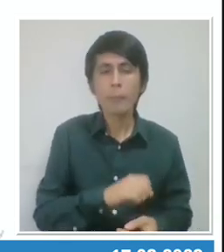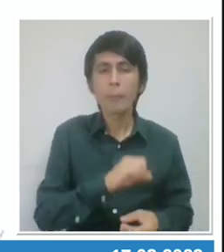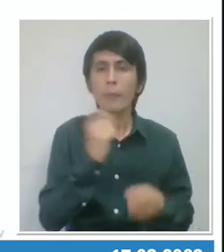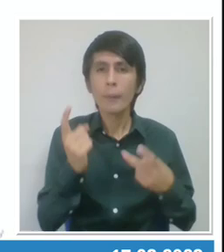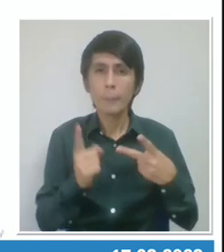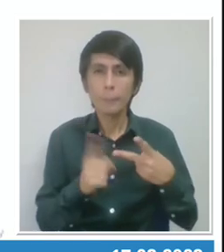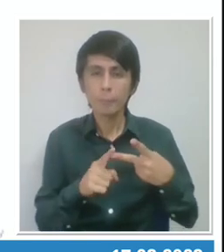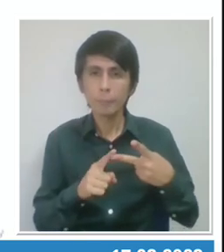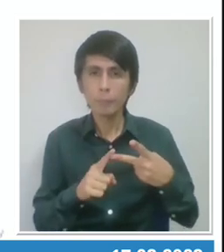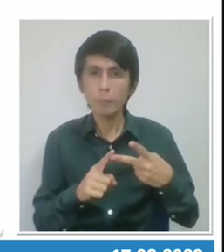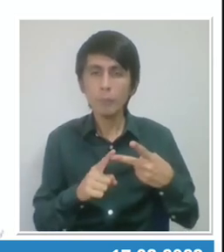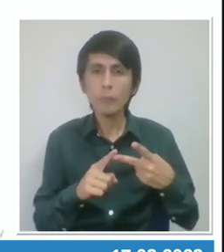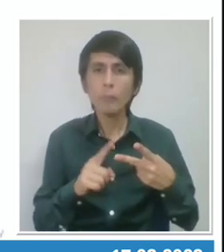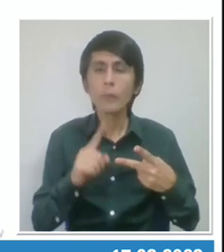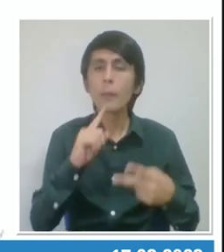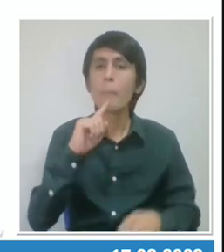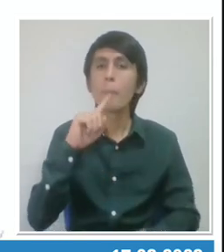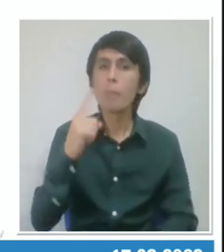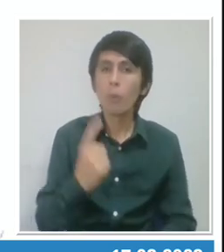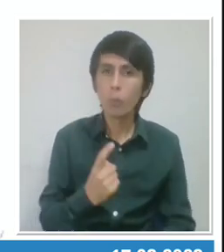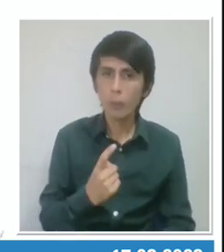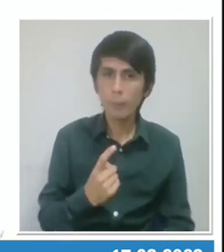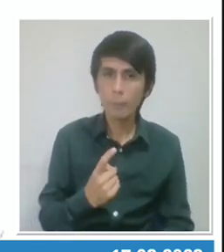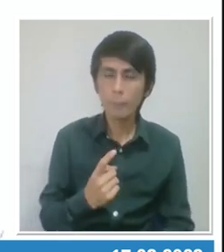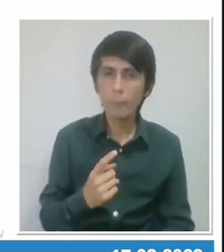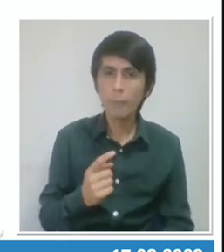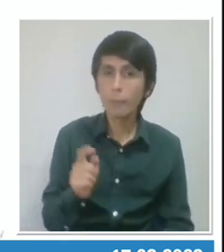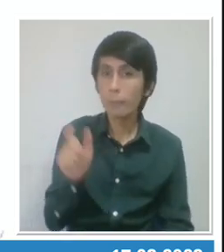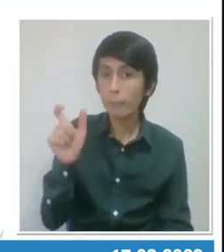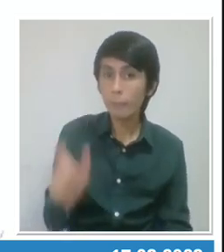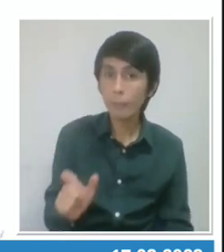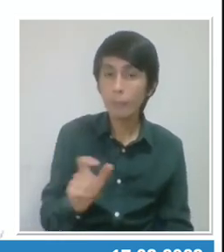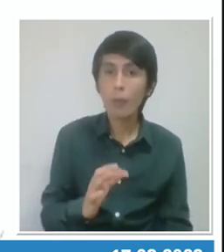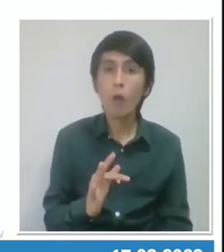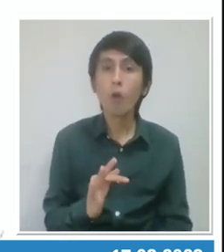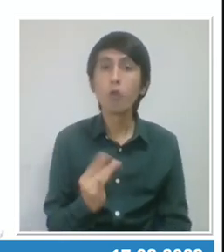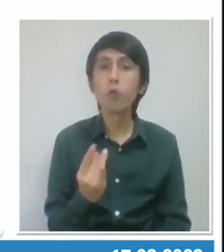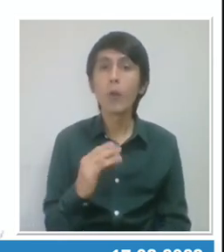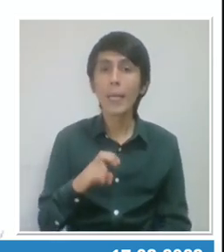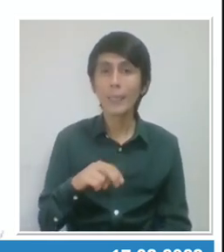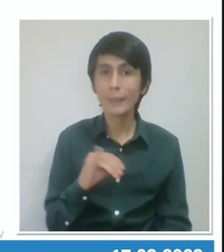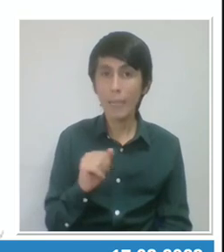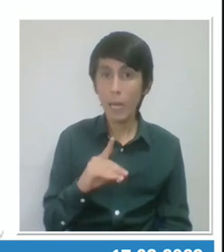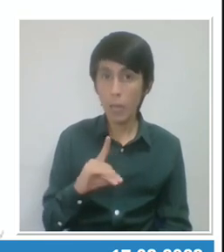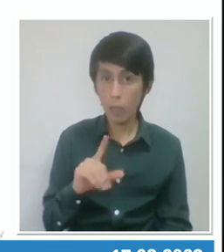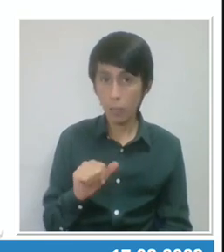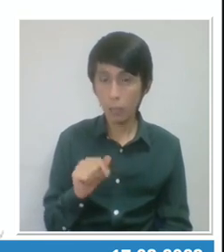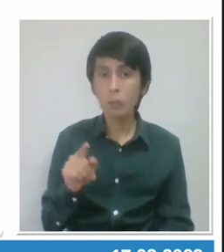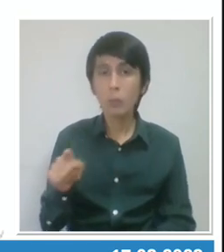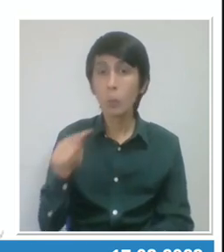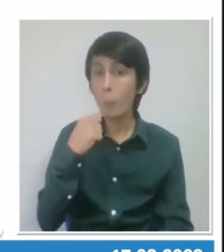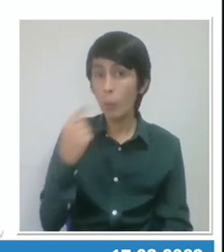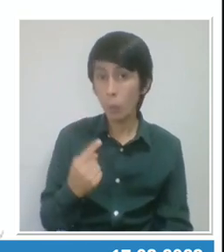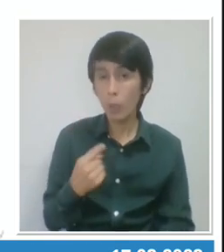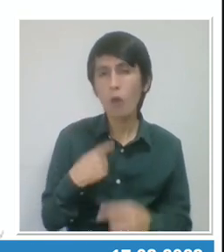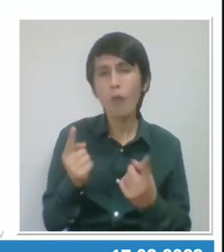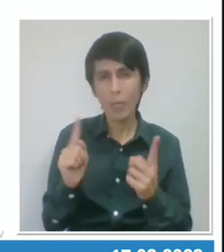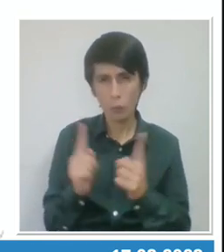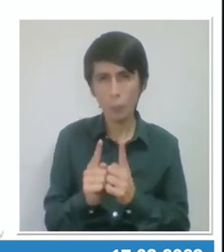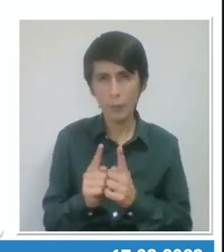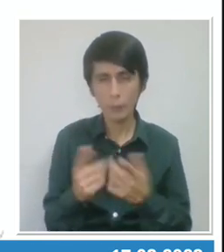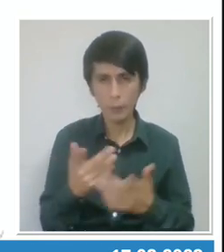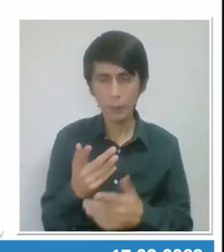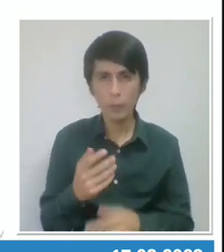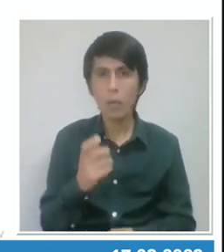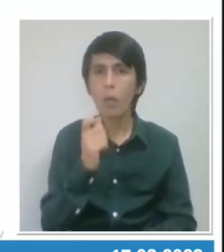Me pregunta la comisionada Fuensalida, yo la voy a resumir así su pregunta, ¿no? ¿Cuál es